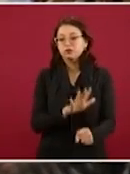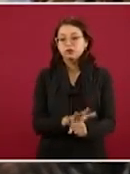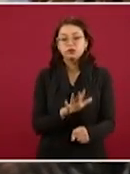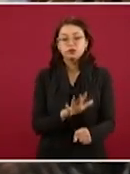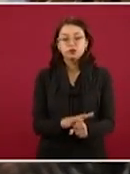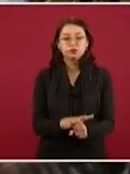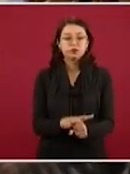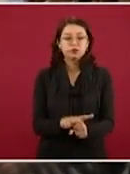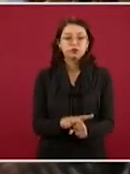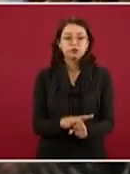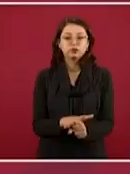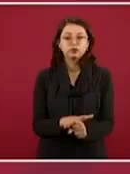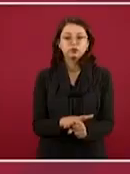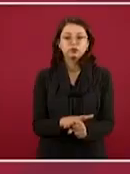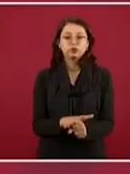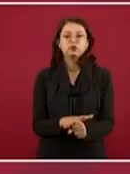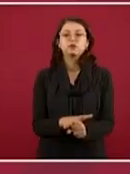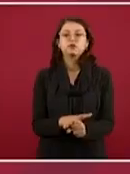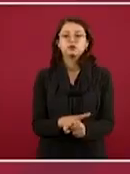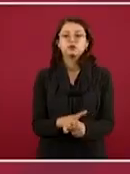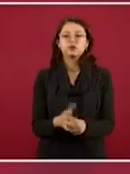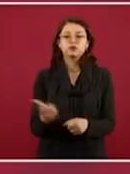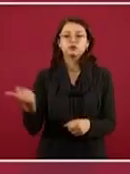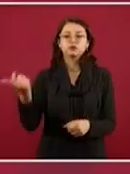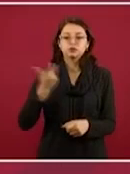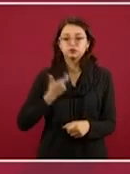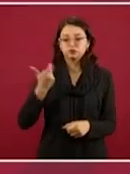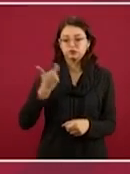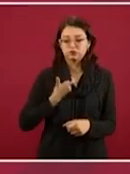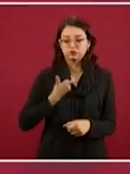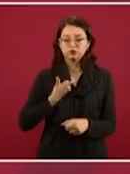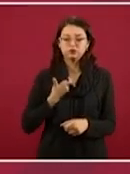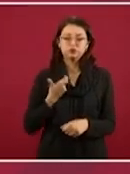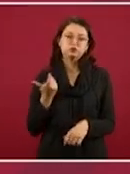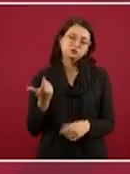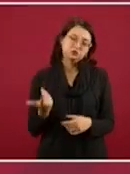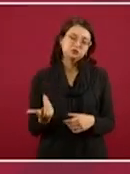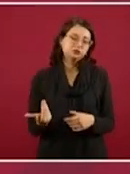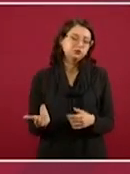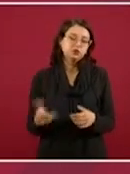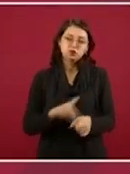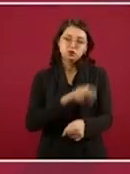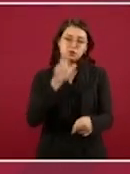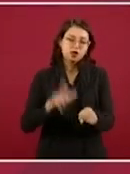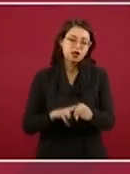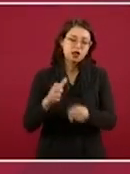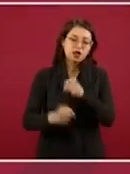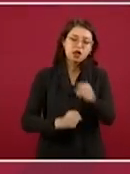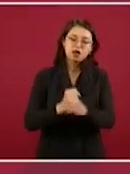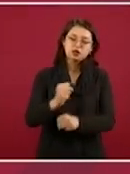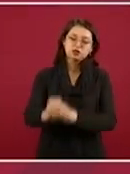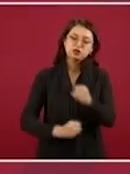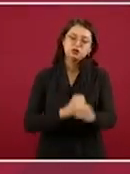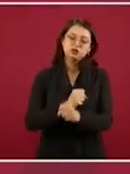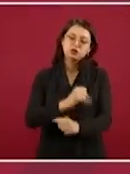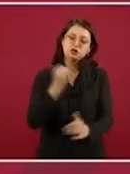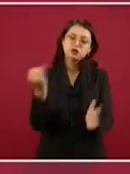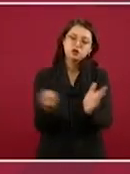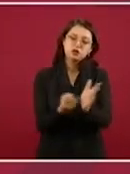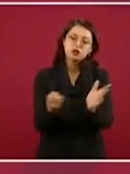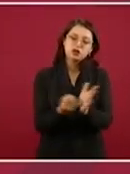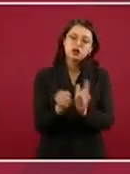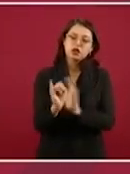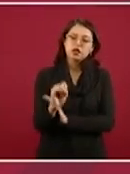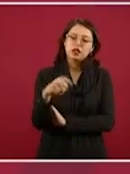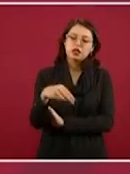es ese sueldo más inflación para el